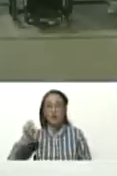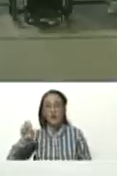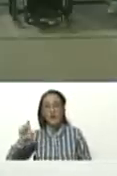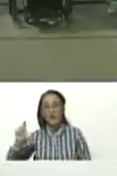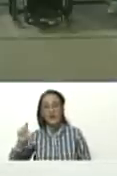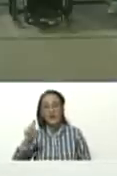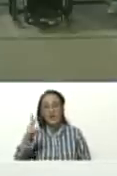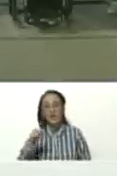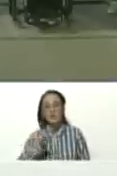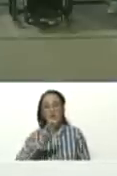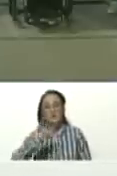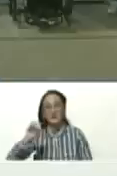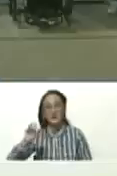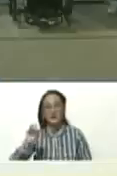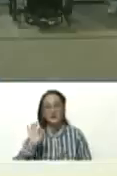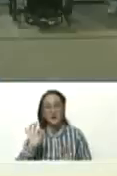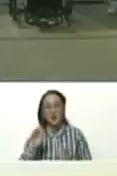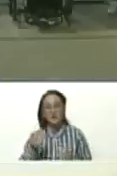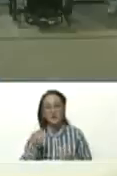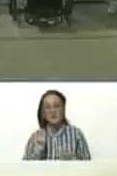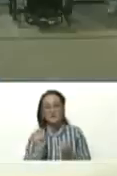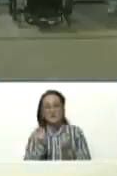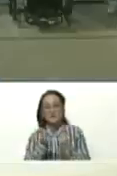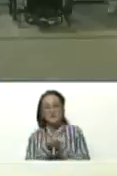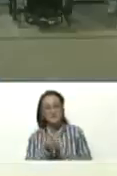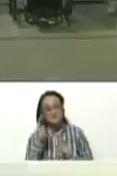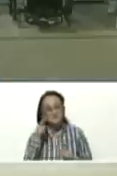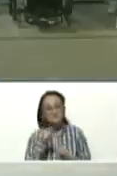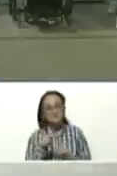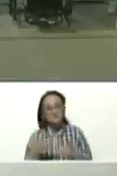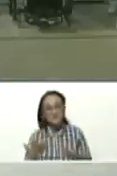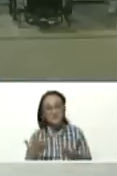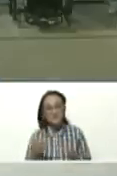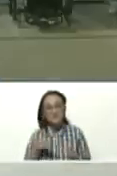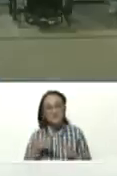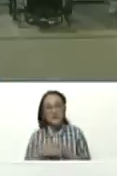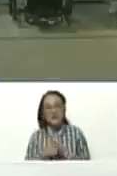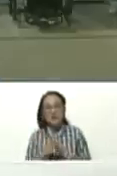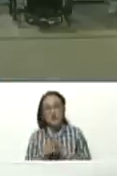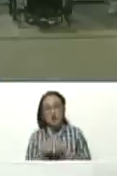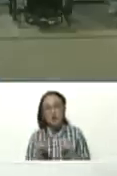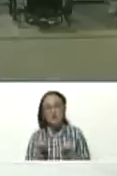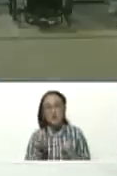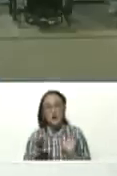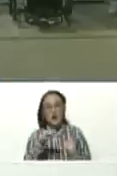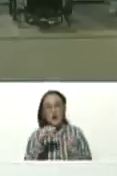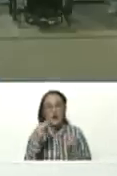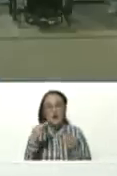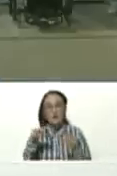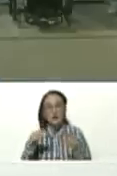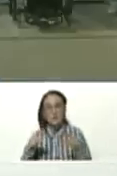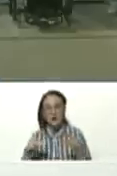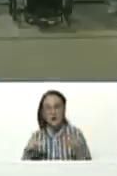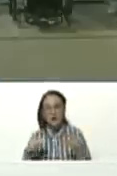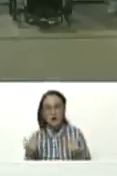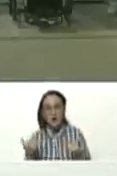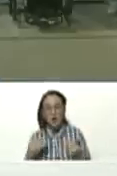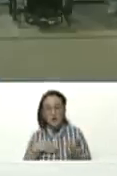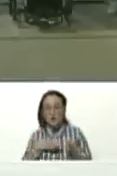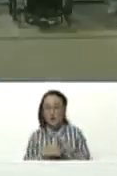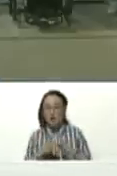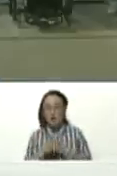3R.NET 2030, porque nos estamos rehaciendo. ¿Para qué? Para entrarle con todo a la nueva etapa. Y yo quiero entrarle con